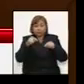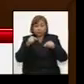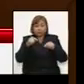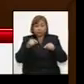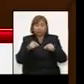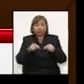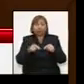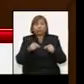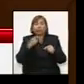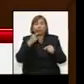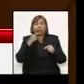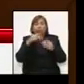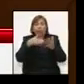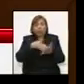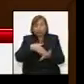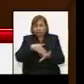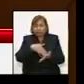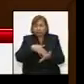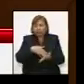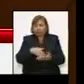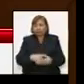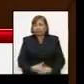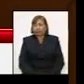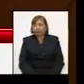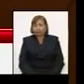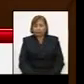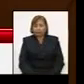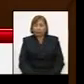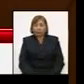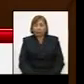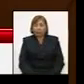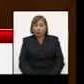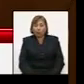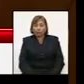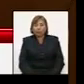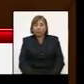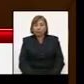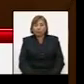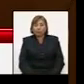en ese principio es flexible la operación. Ya. Y dígame,